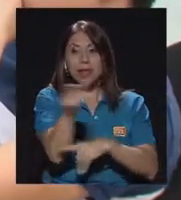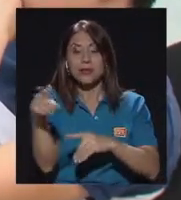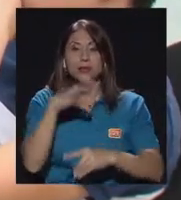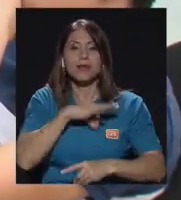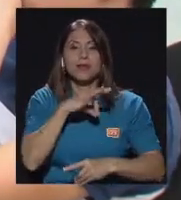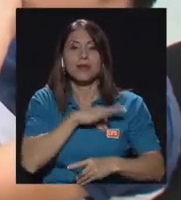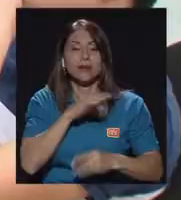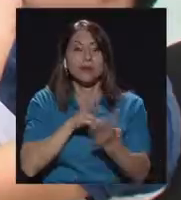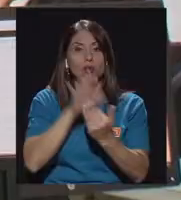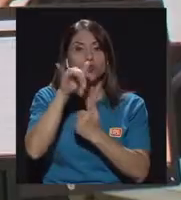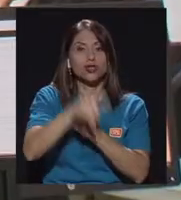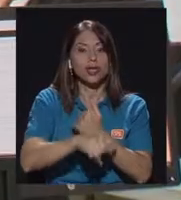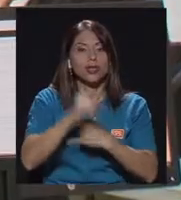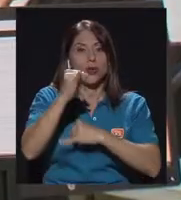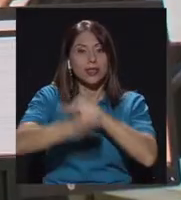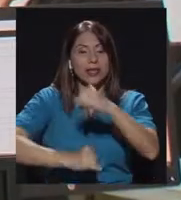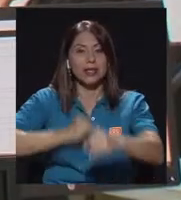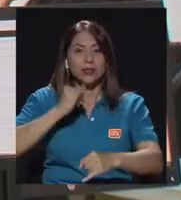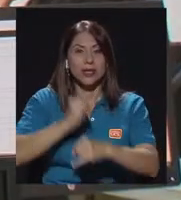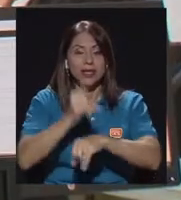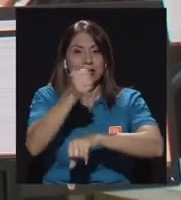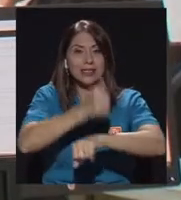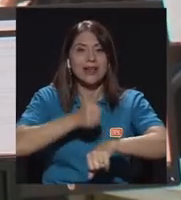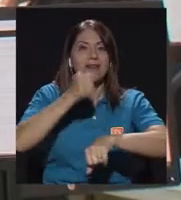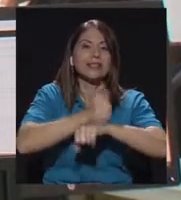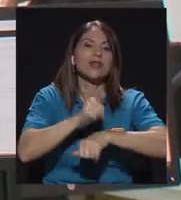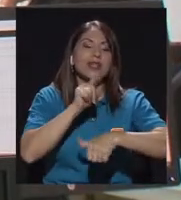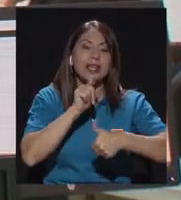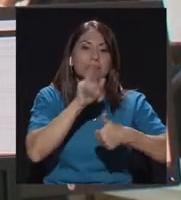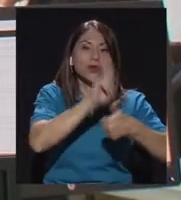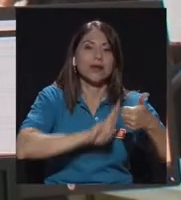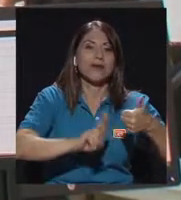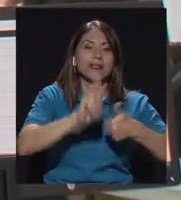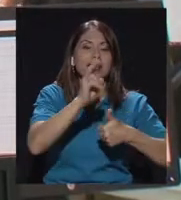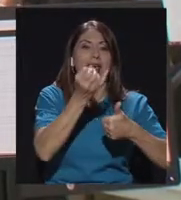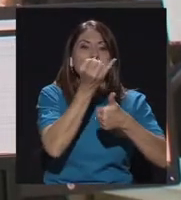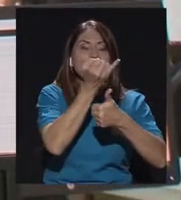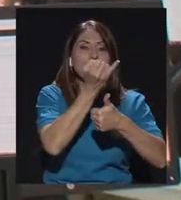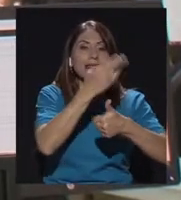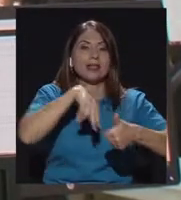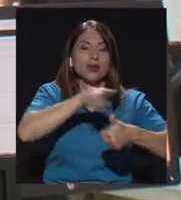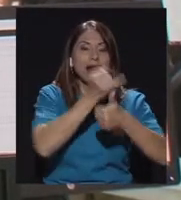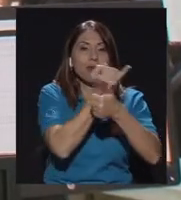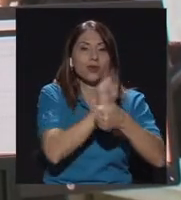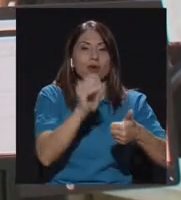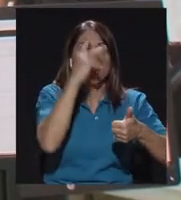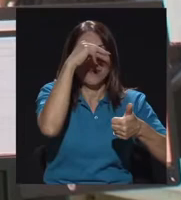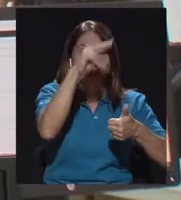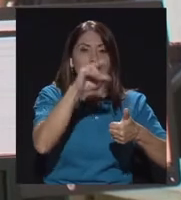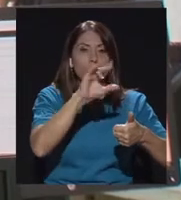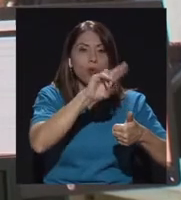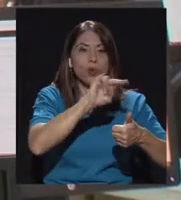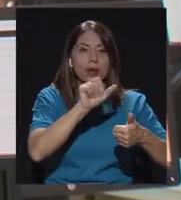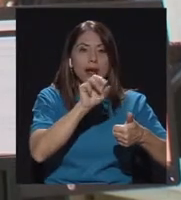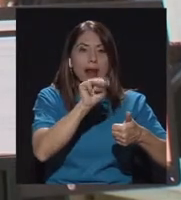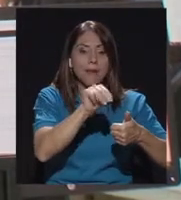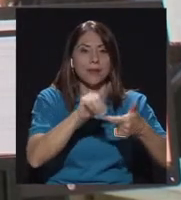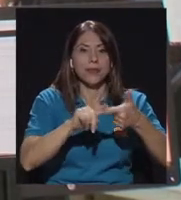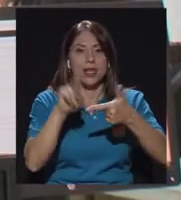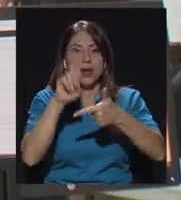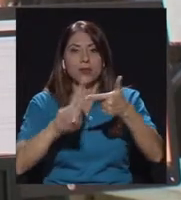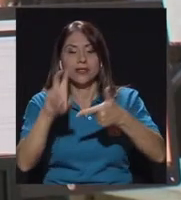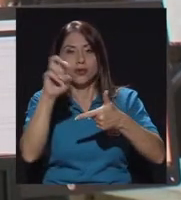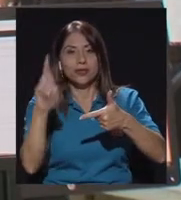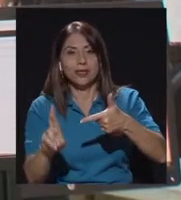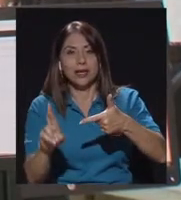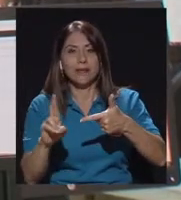de internacionalización establecido entre la Universidad Nacional Autónoma de México y la Universidad de Costa Rica. El año